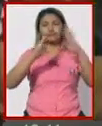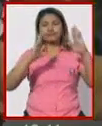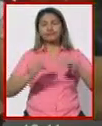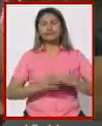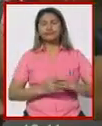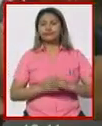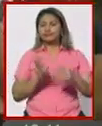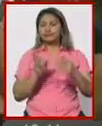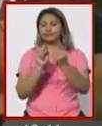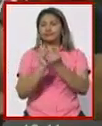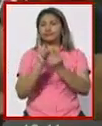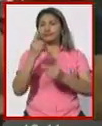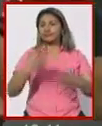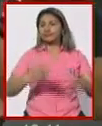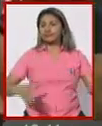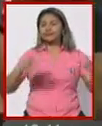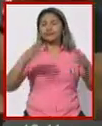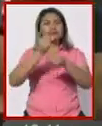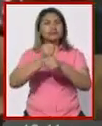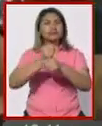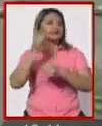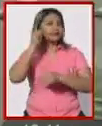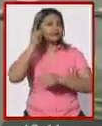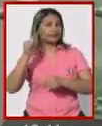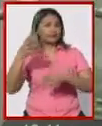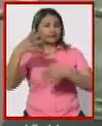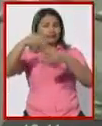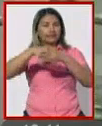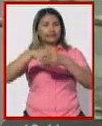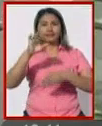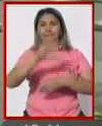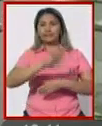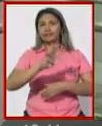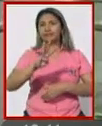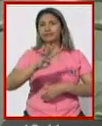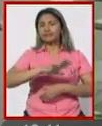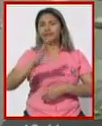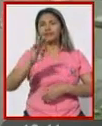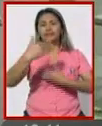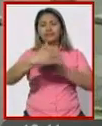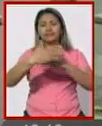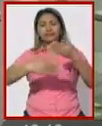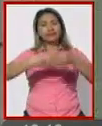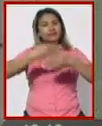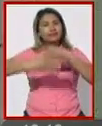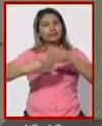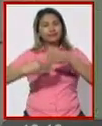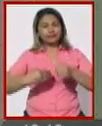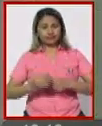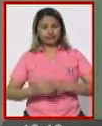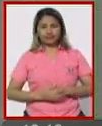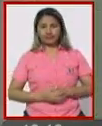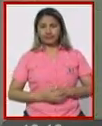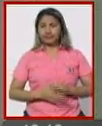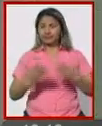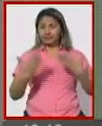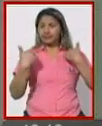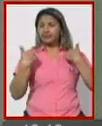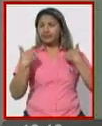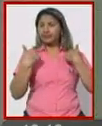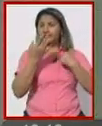y encontraron 2 bolsas de yute de color amarillo conteniendo 54 paquetes envueltos con cinta masquín, ¿no?,